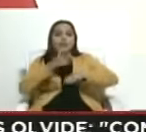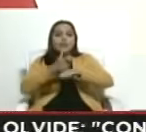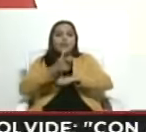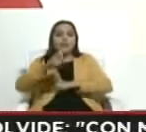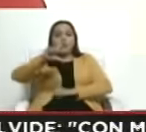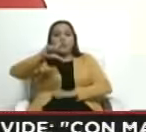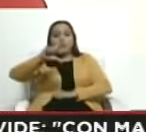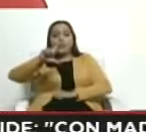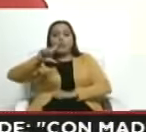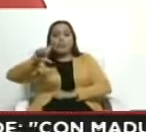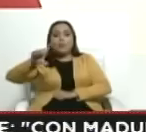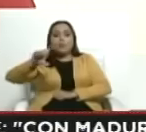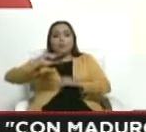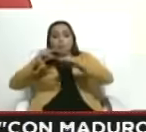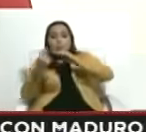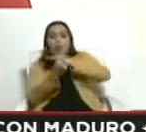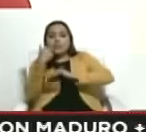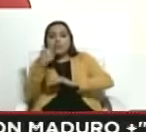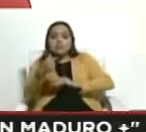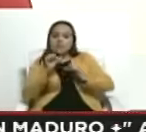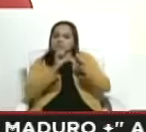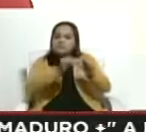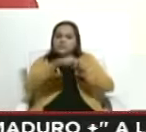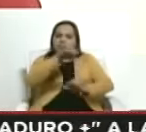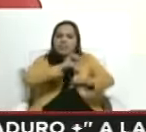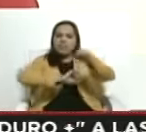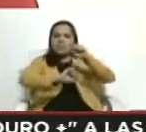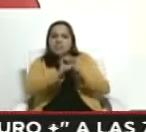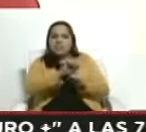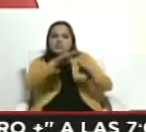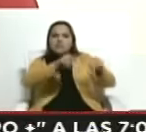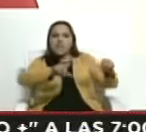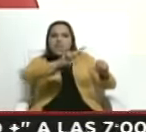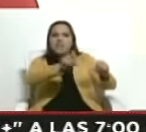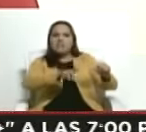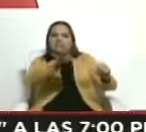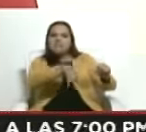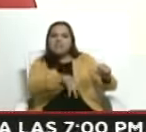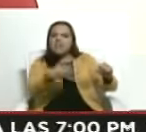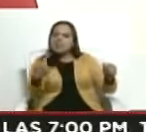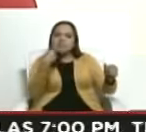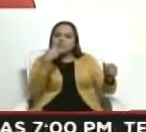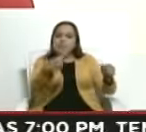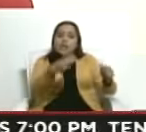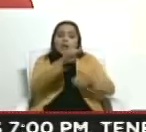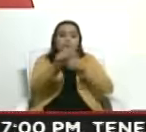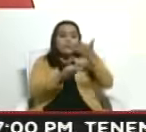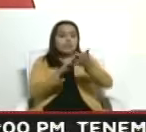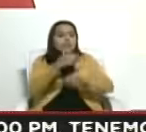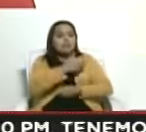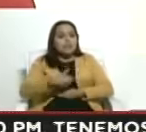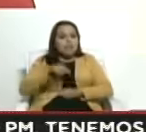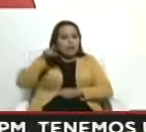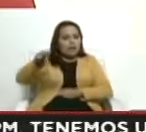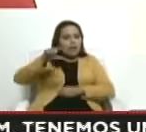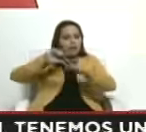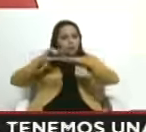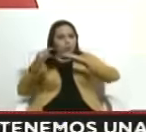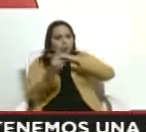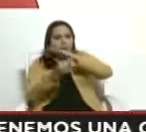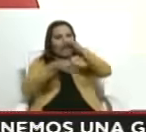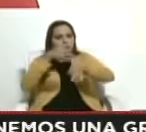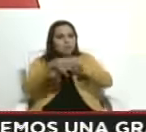dicho que seguirá protegiendo y defendiendo el territorio Esequibo. ¿Qué decir al respecto cuando el vicepresidente de esa nación ha manifestado